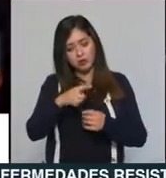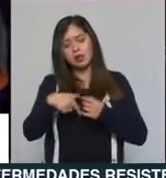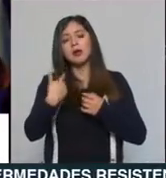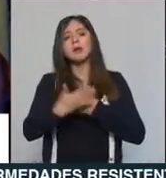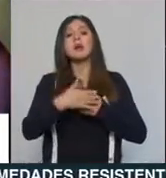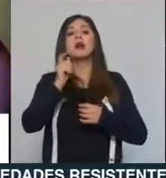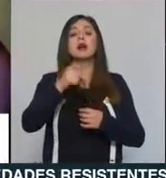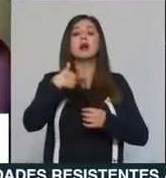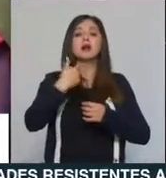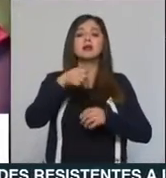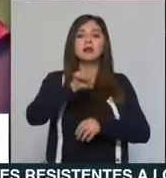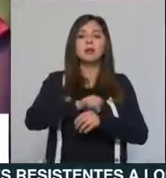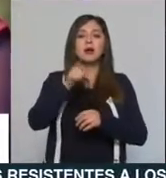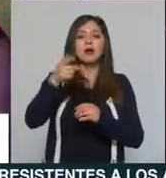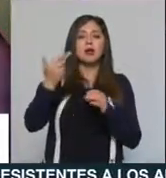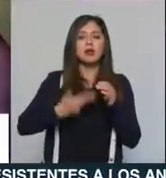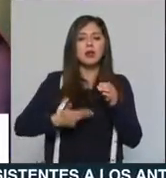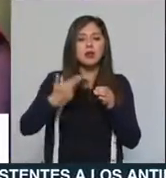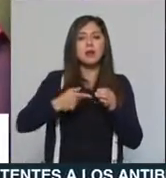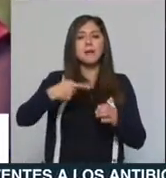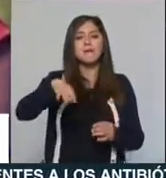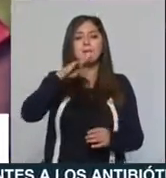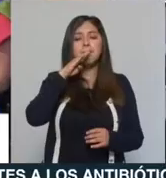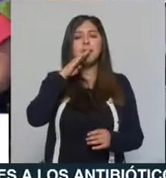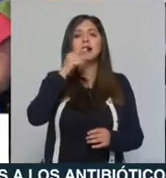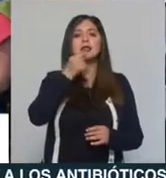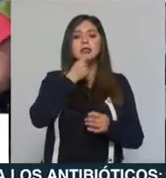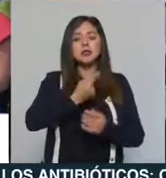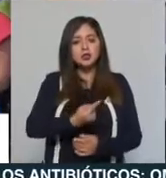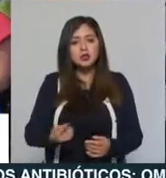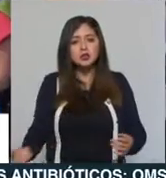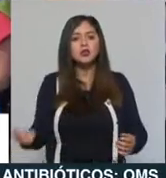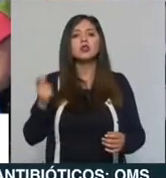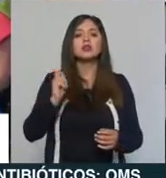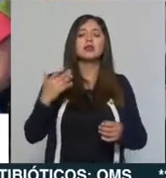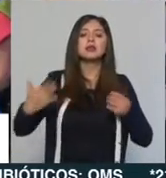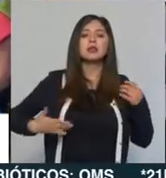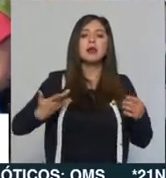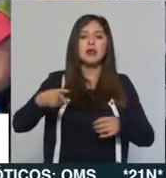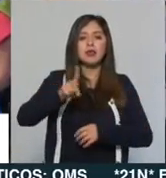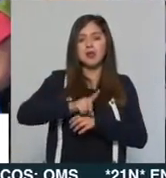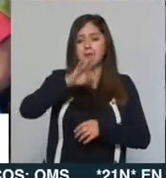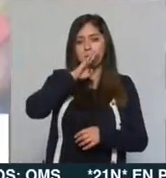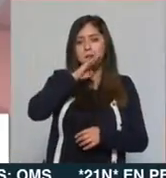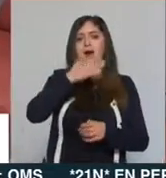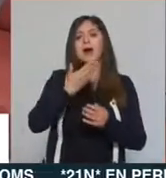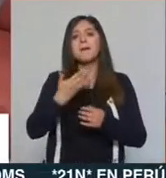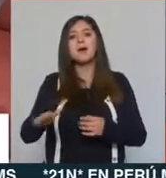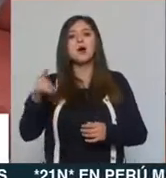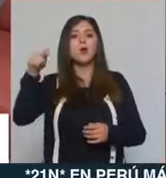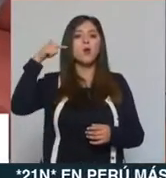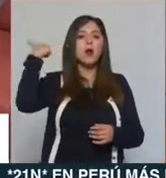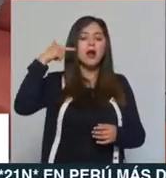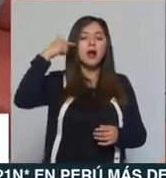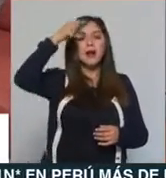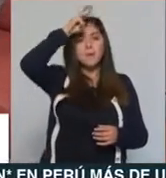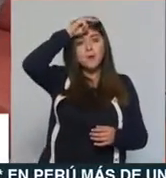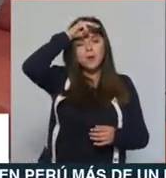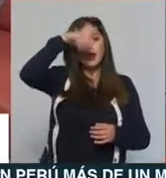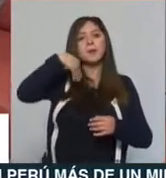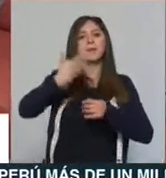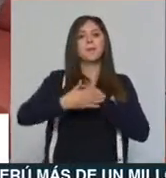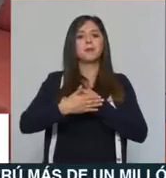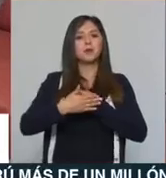dar un taller para mamás y niños por el Día de la Madre. Y vamos a estar en Guadalajara y Monterrey próximamente. Así que